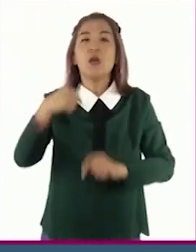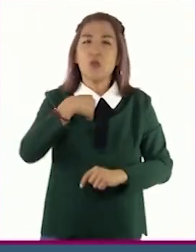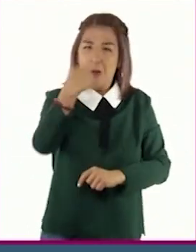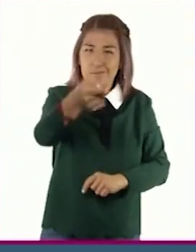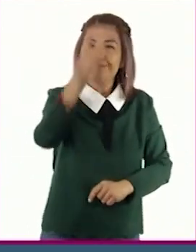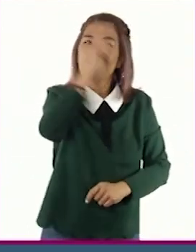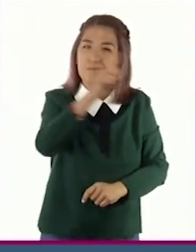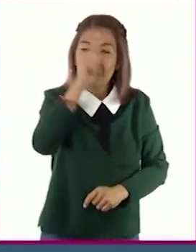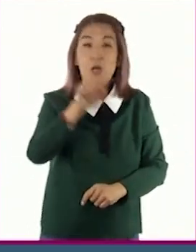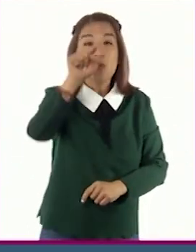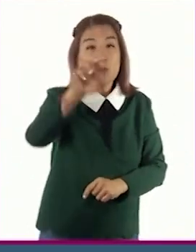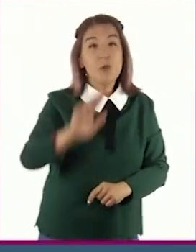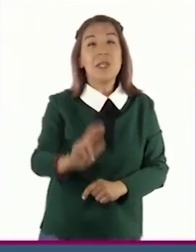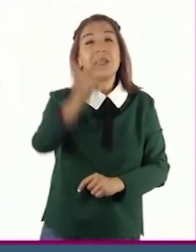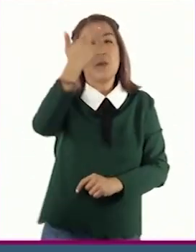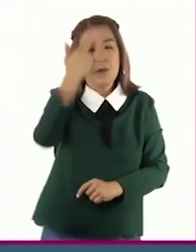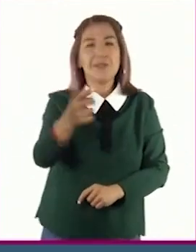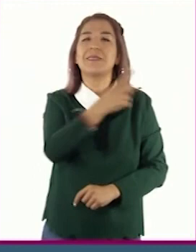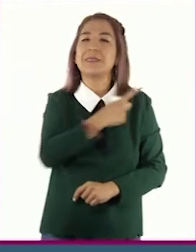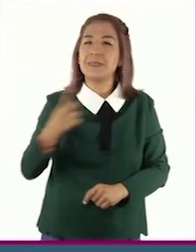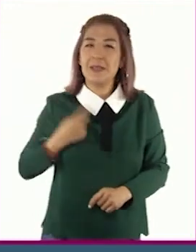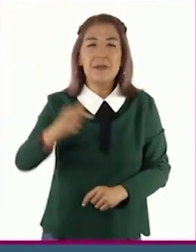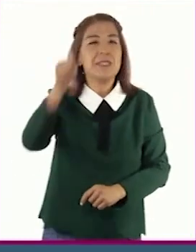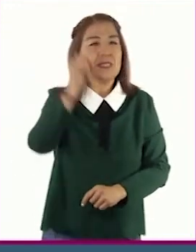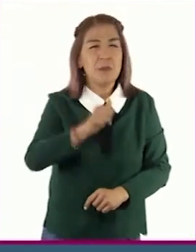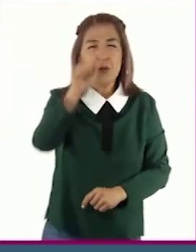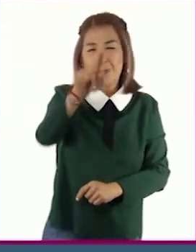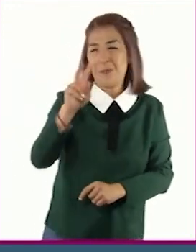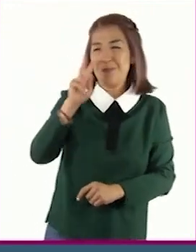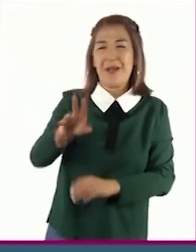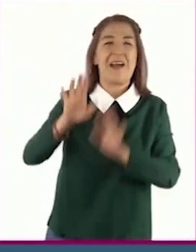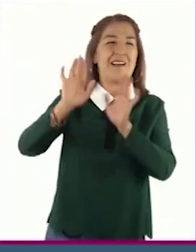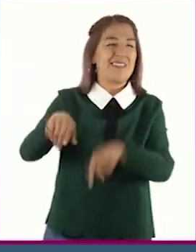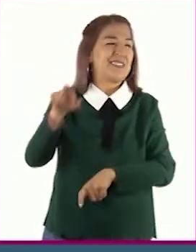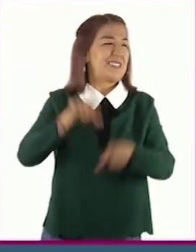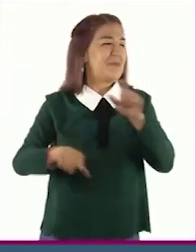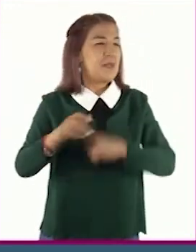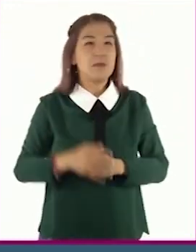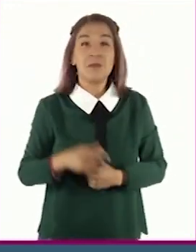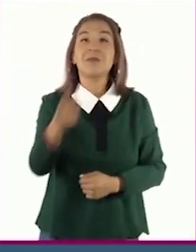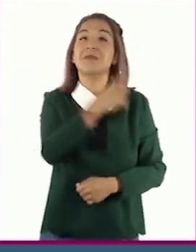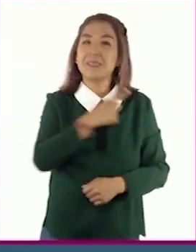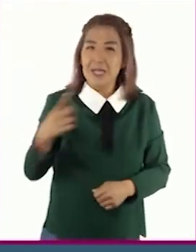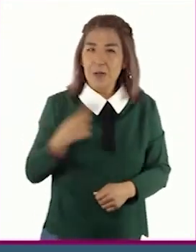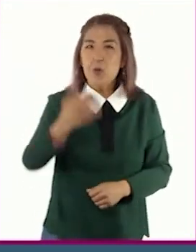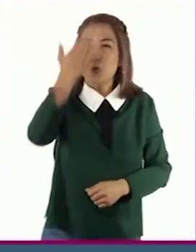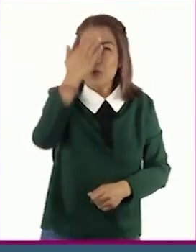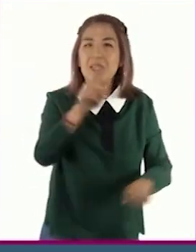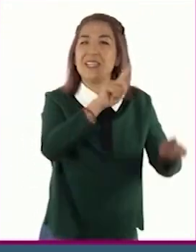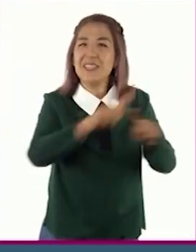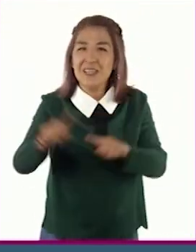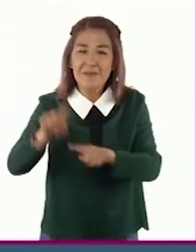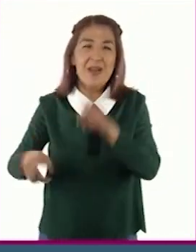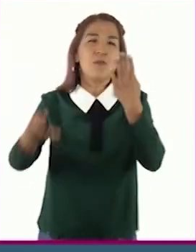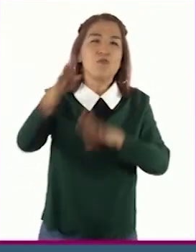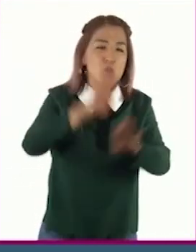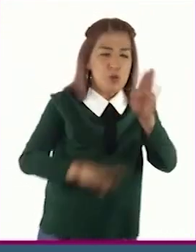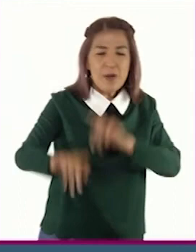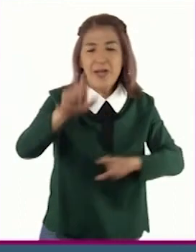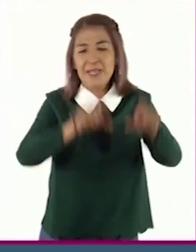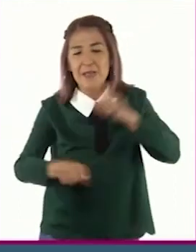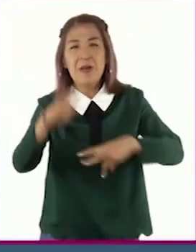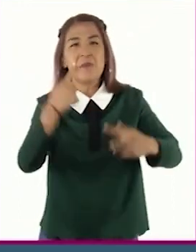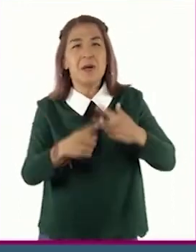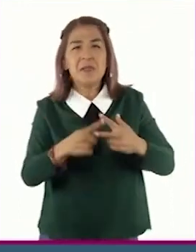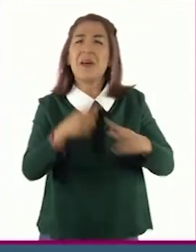que recuerden que siempre es importante, aunque no lo parezca en principio, conocer de diferentes áreas, porque siempre